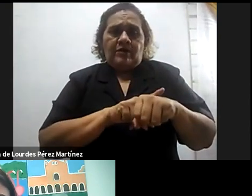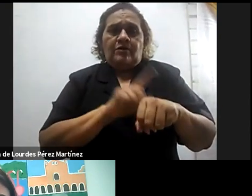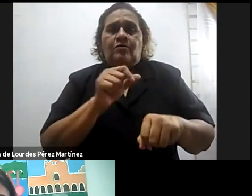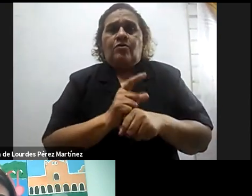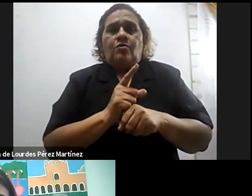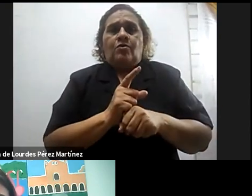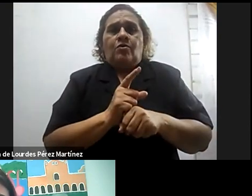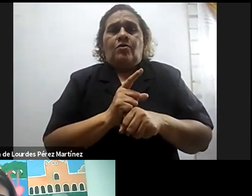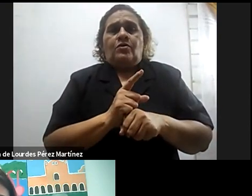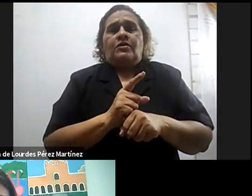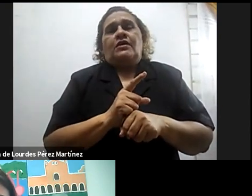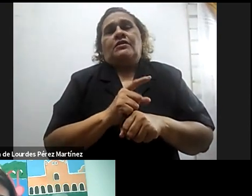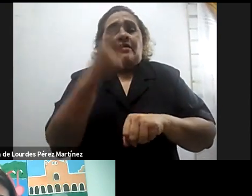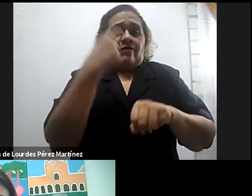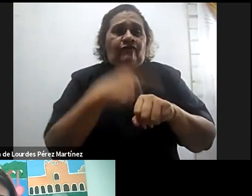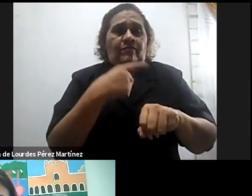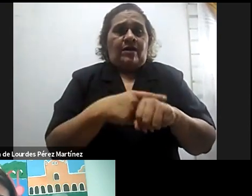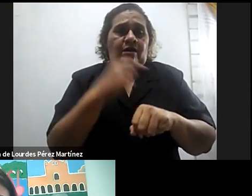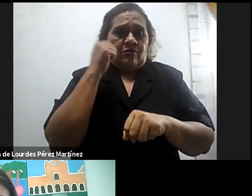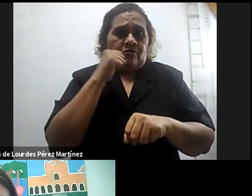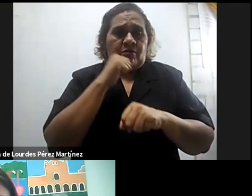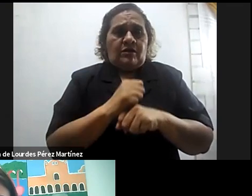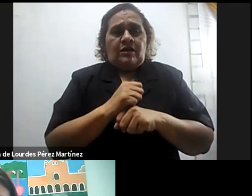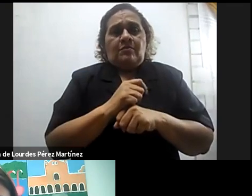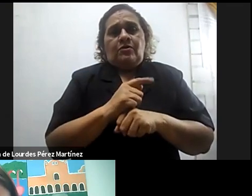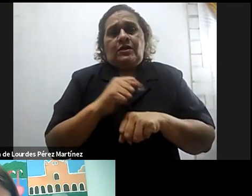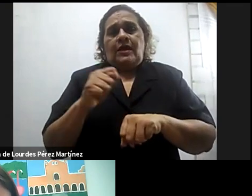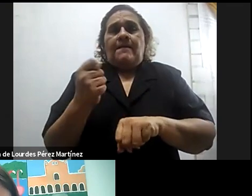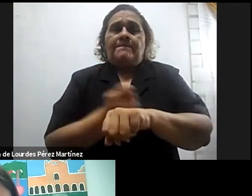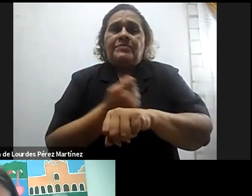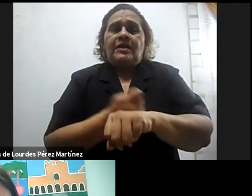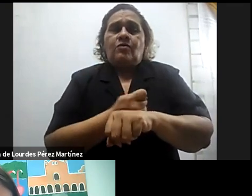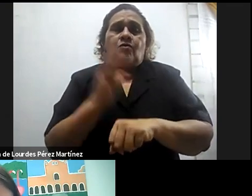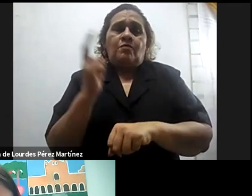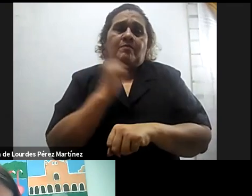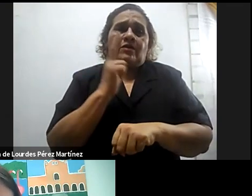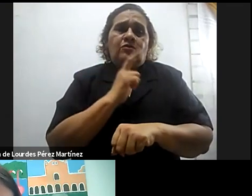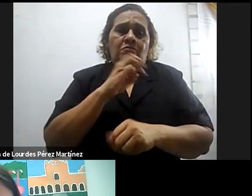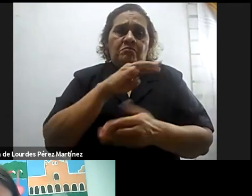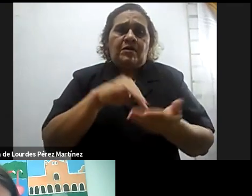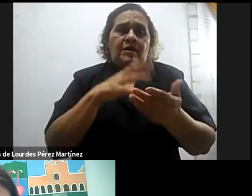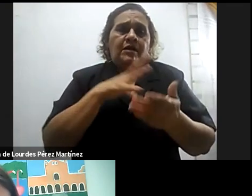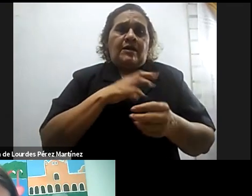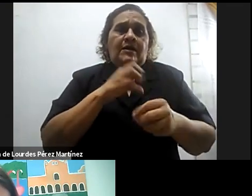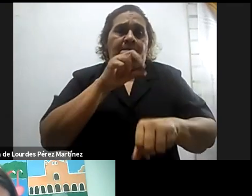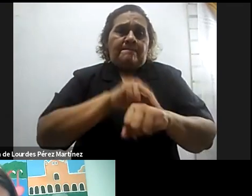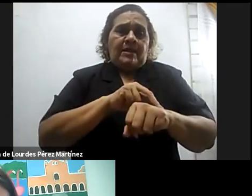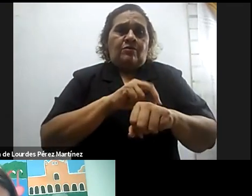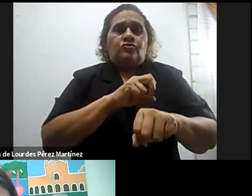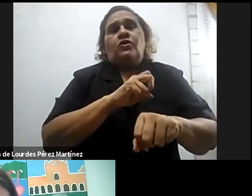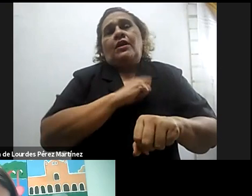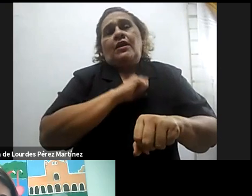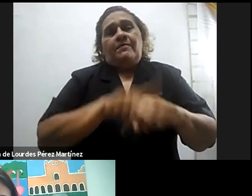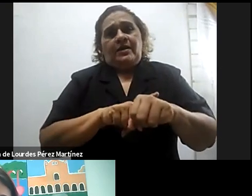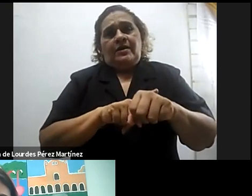de enfermedades crónicas que tenemos en Ticul, Valladolid y aquí en Mérida, donde tenemos médicos especialistas que también les pueden apoyar.